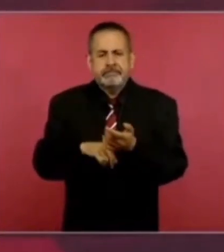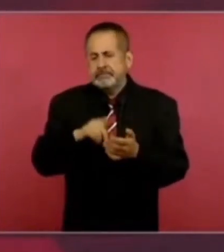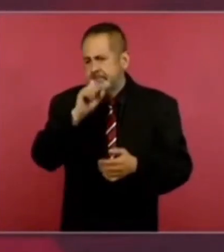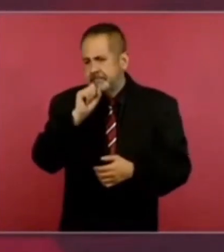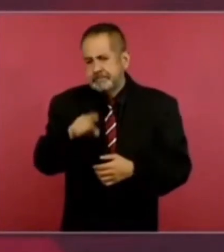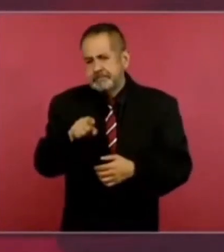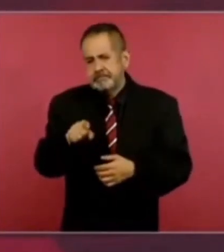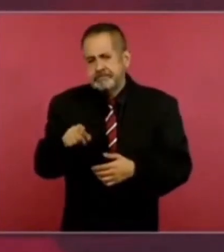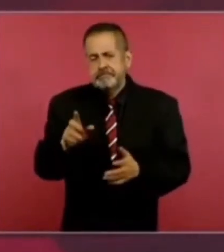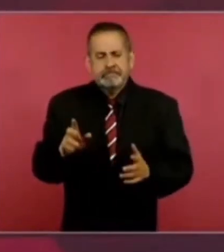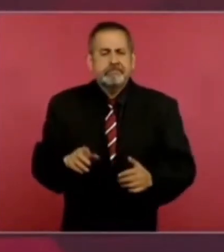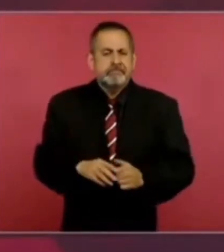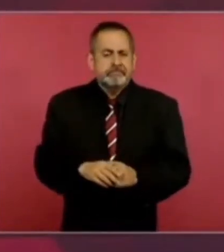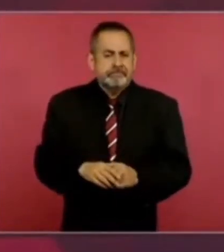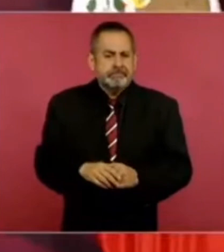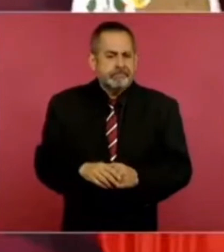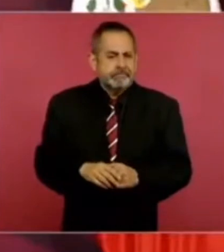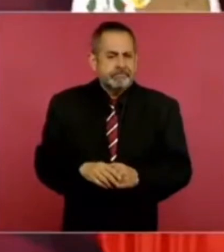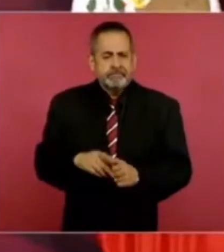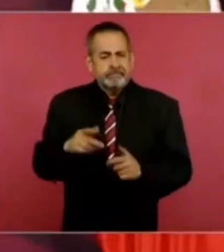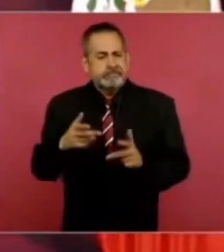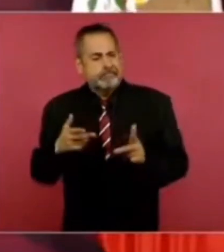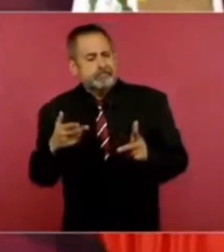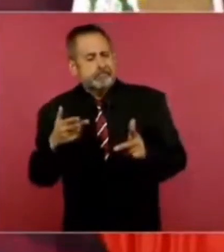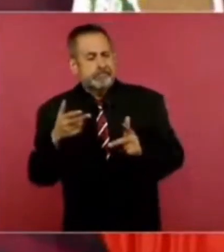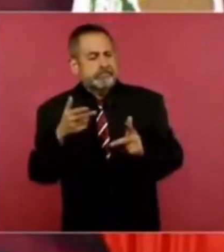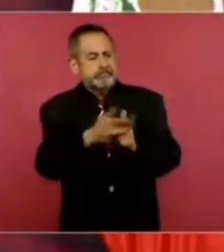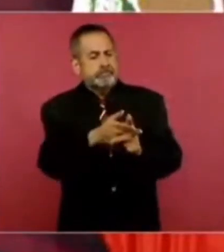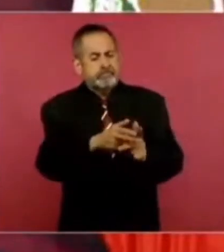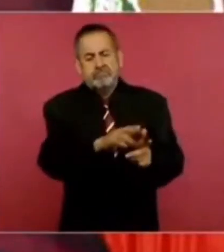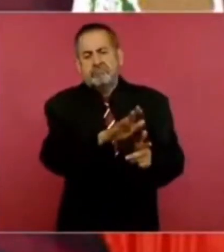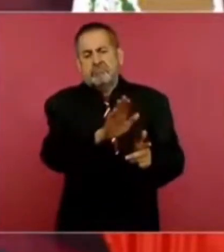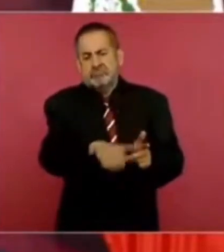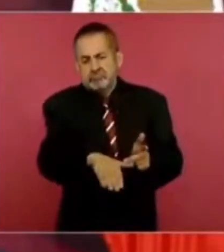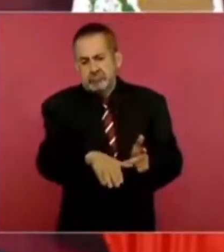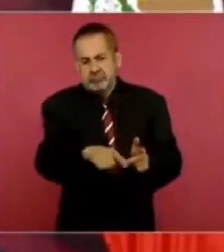mismo. Asesinan a una